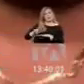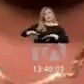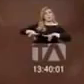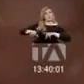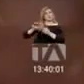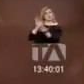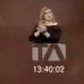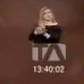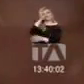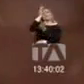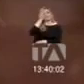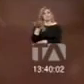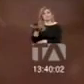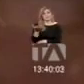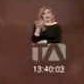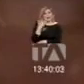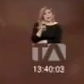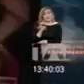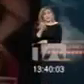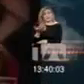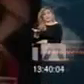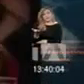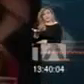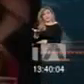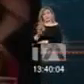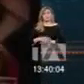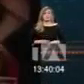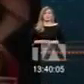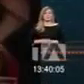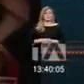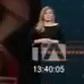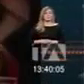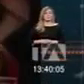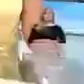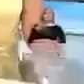de los actos de corrupción en los hospitales del IES, Daniel Salcedo. Dayana Monroy, 24 horas.